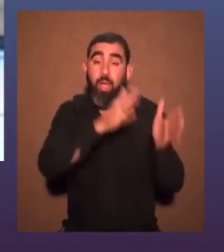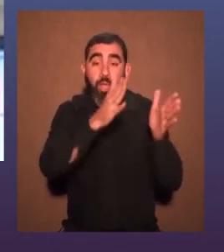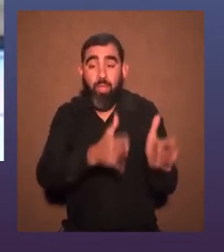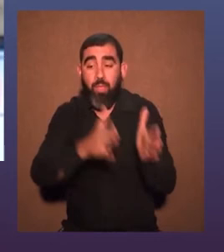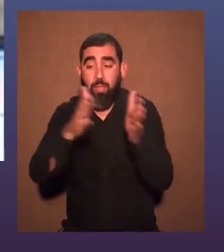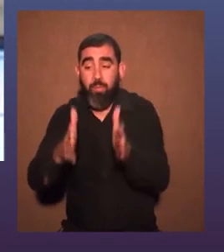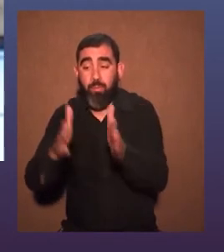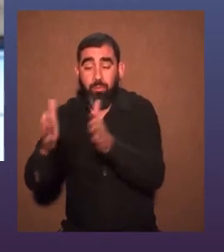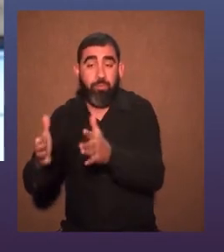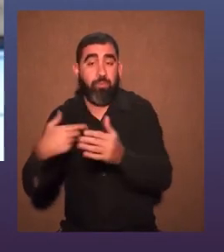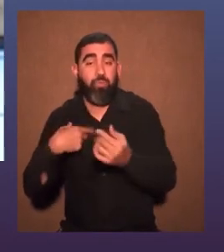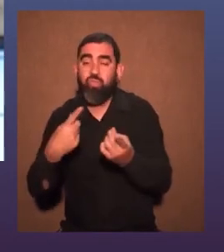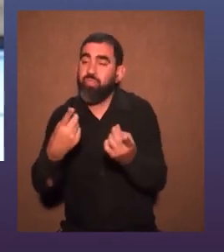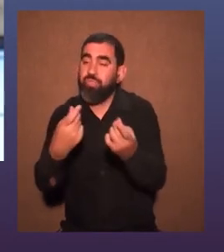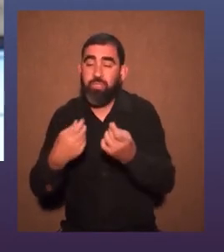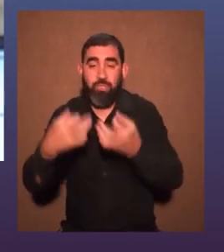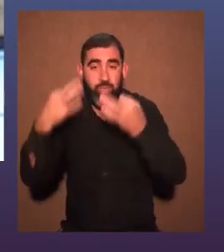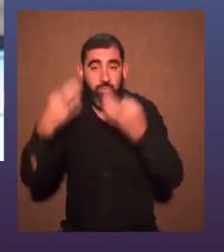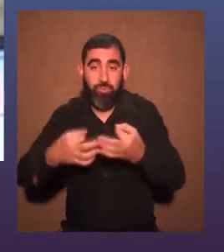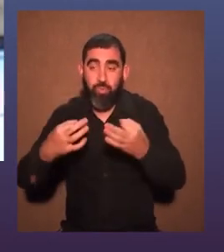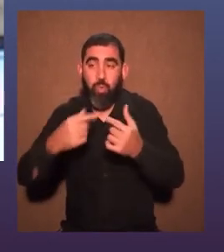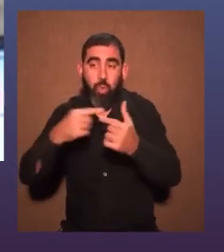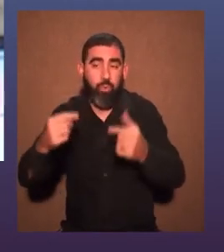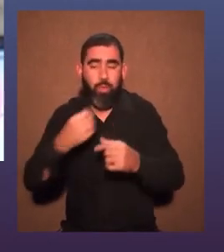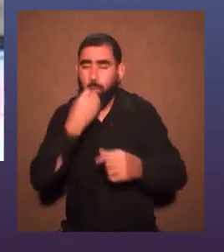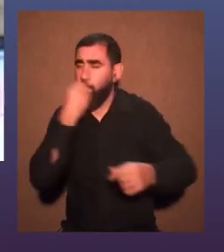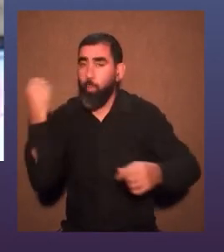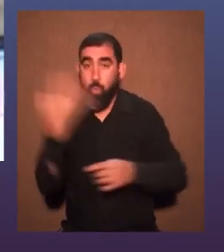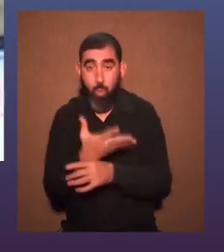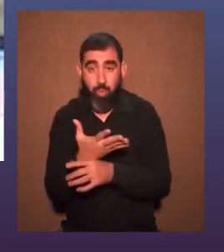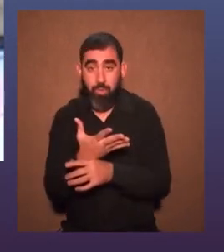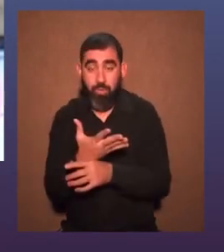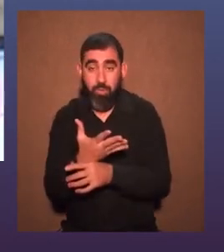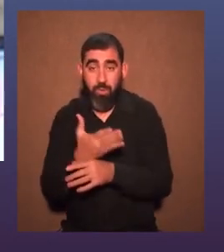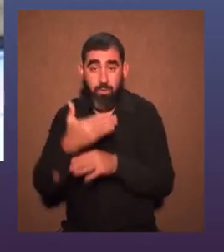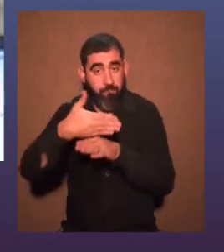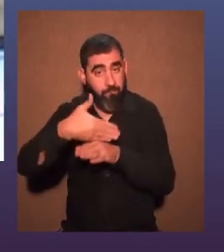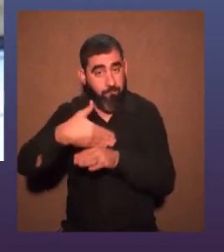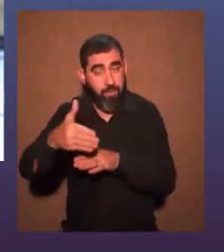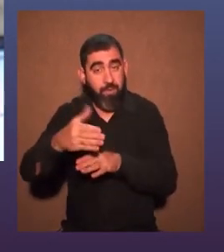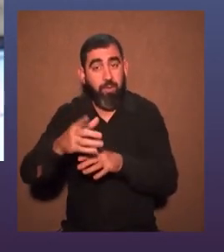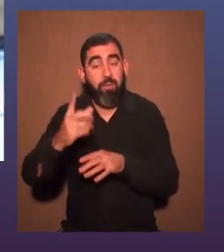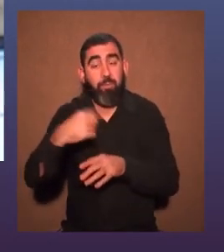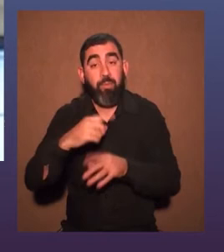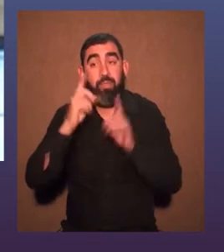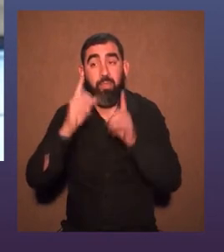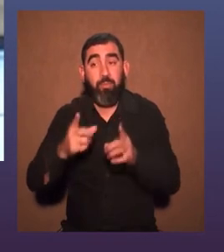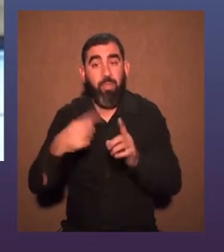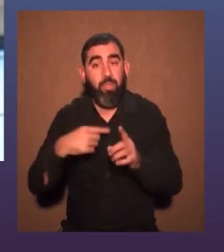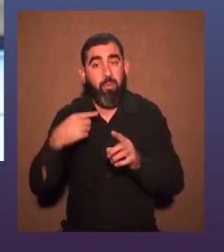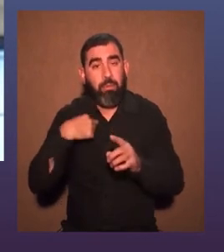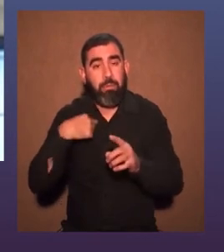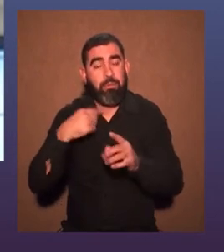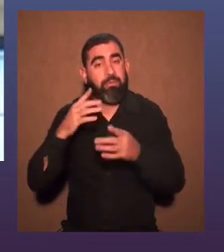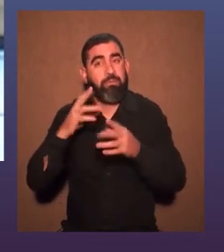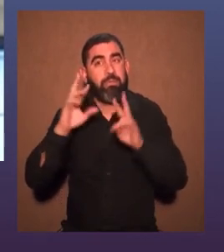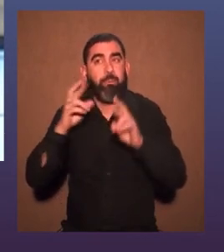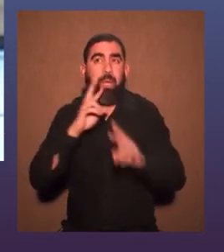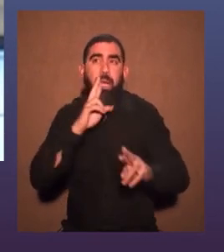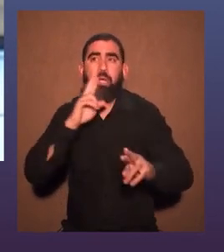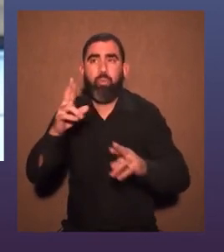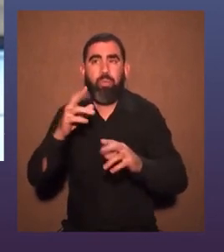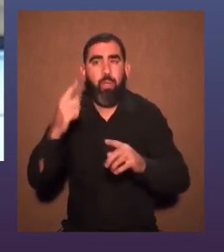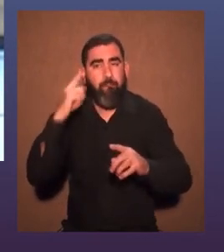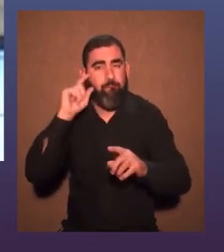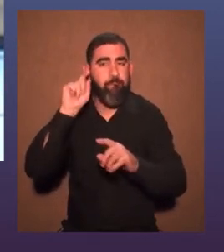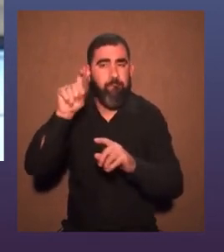realmente necesita... que seguramente van a ser cosas fantásticas y va a ser genial. Bueno, y tampoco uno tiene que estar tan preso de un resultado porque